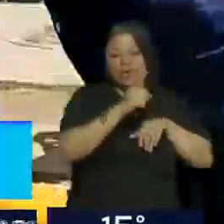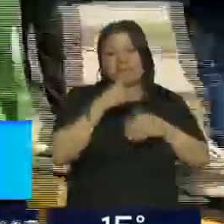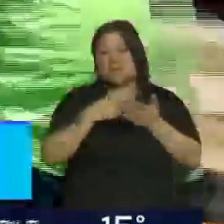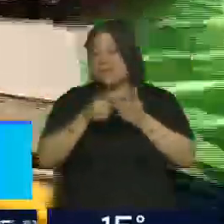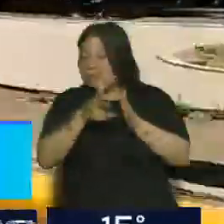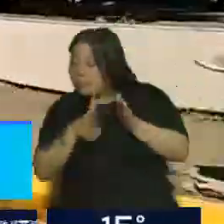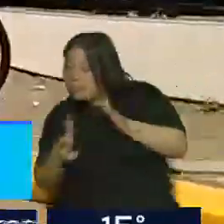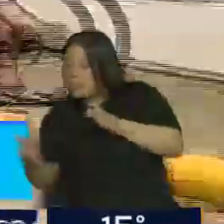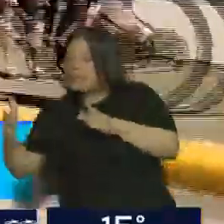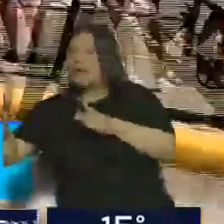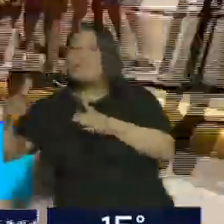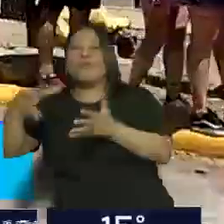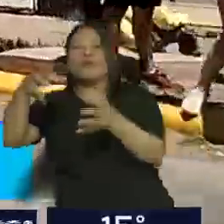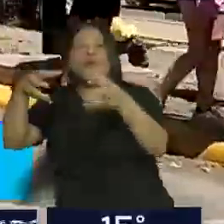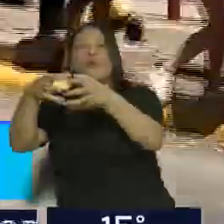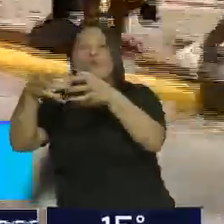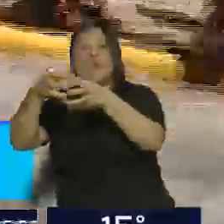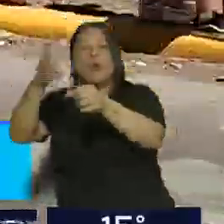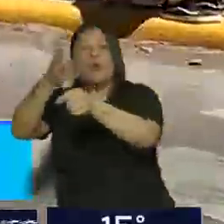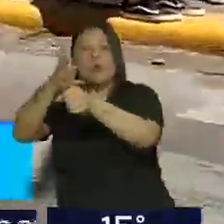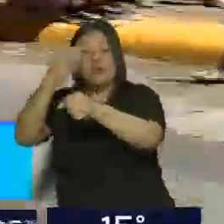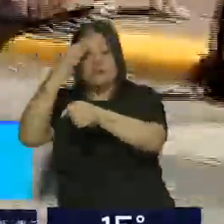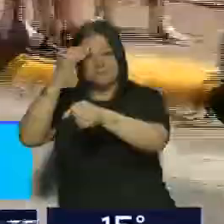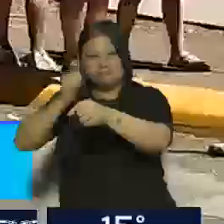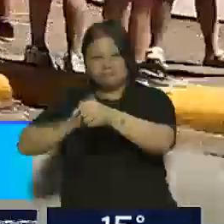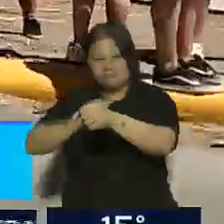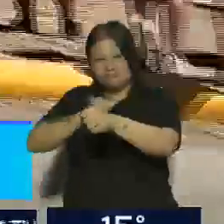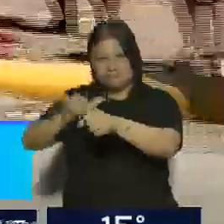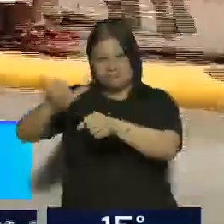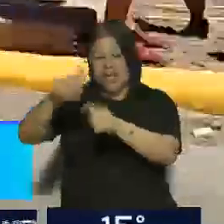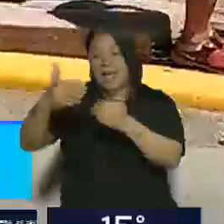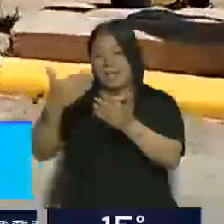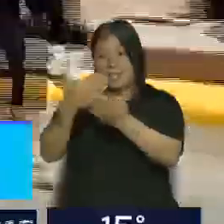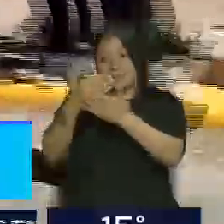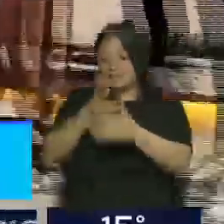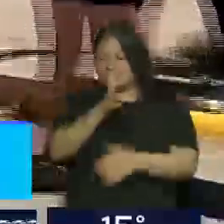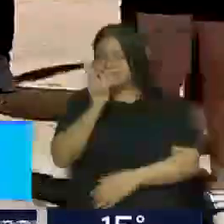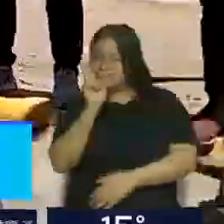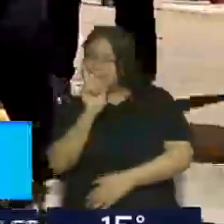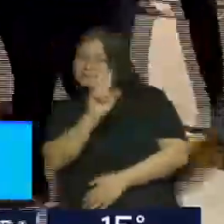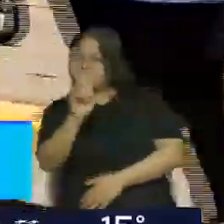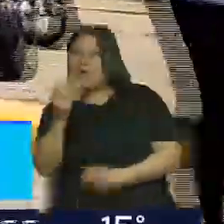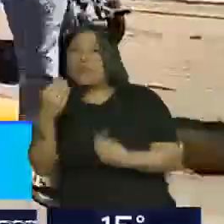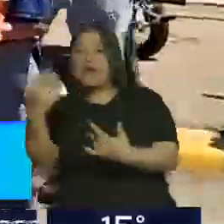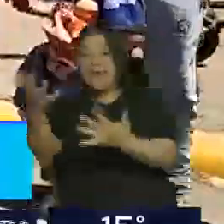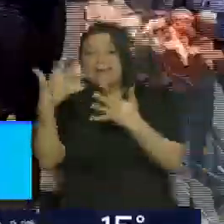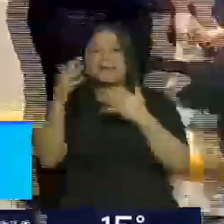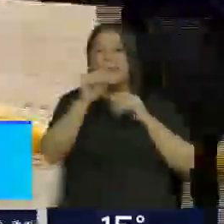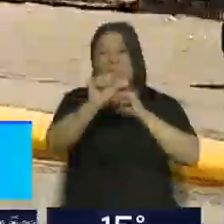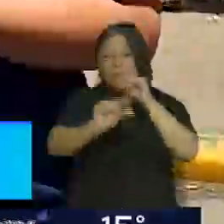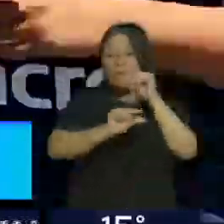por aquí, por lo que sería la cuarta brigada aérea. Estamos aquí a nuestra derecha viendo cómo los hinchas se van